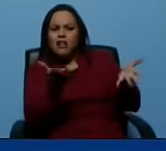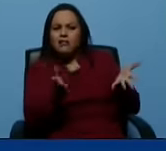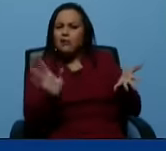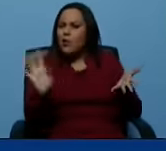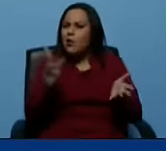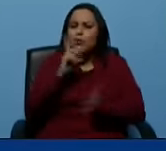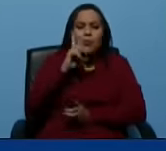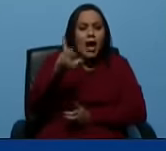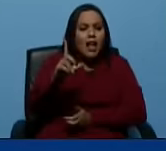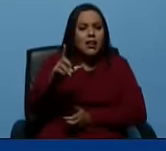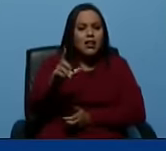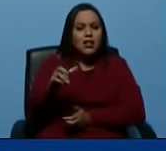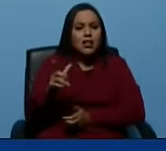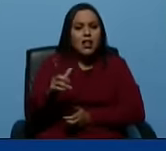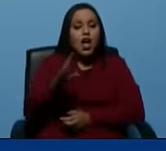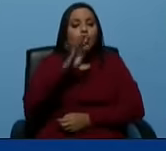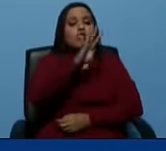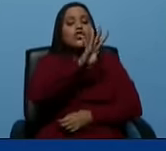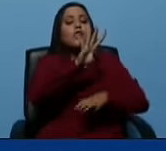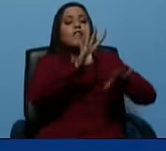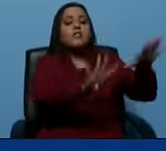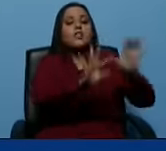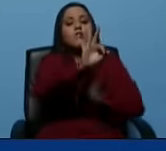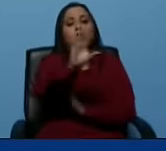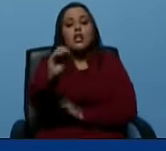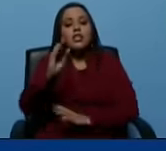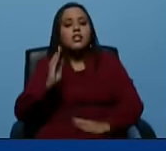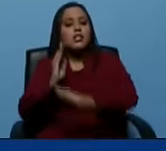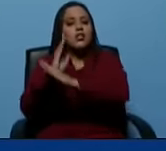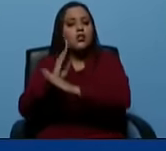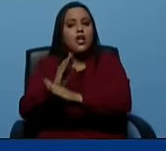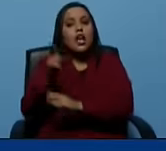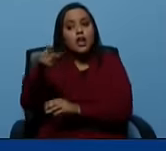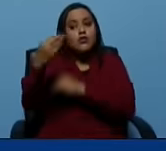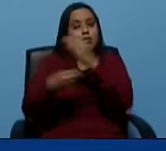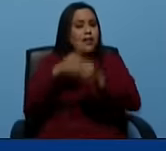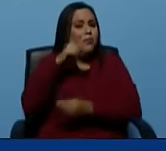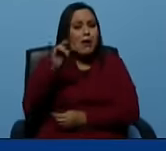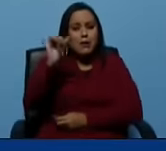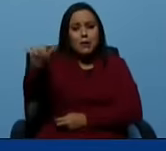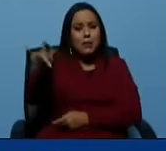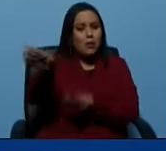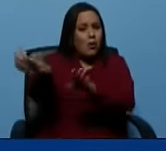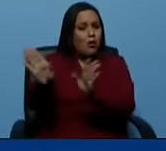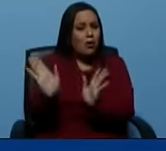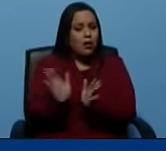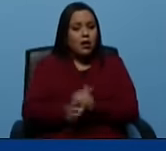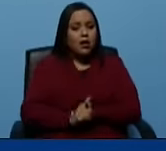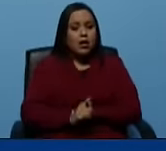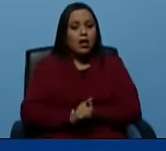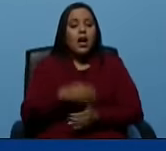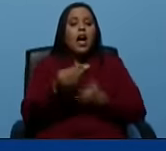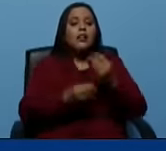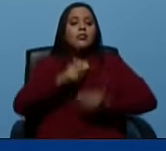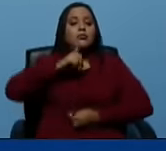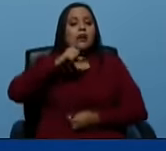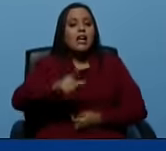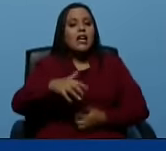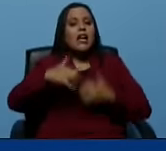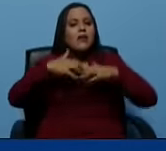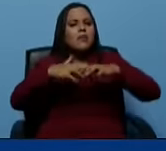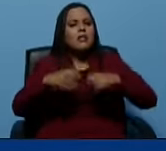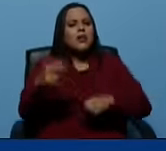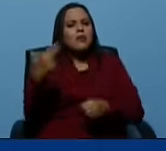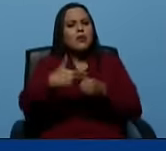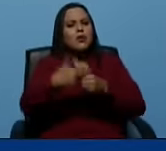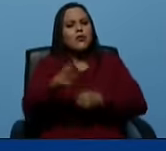Haciéndonos un daño aquí con 930 sanciones. Ellos se hicieron un daño. Haciéndole daño a la industria petrolera venezolana, se